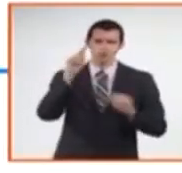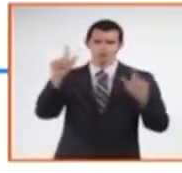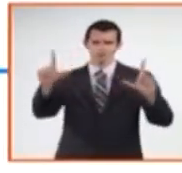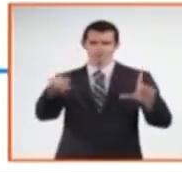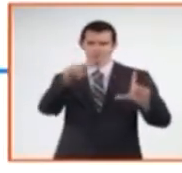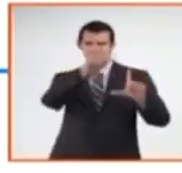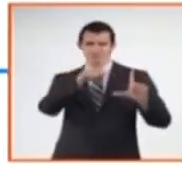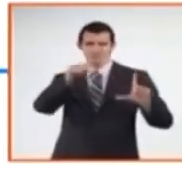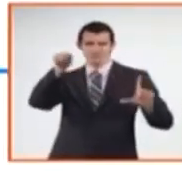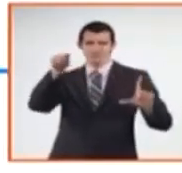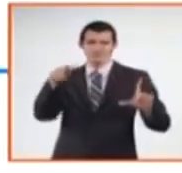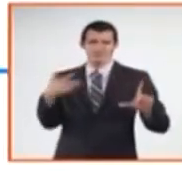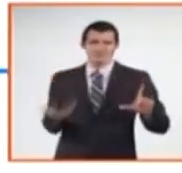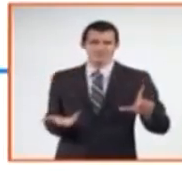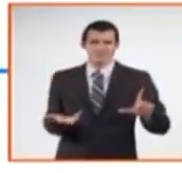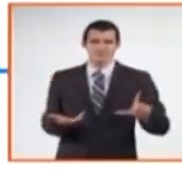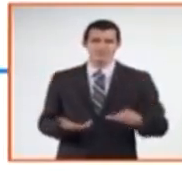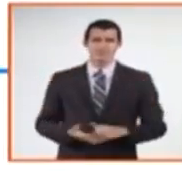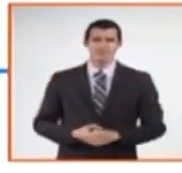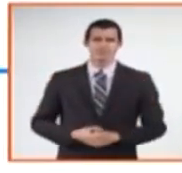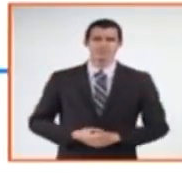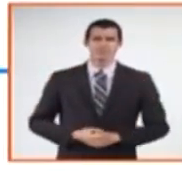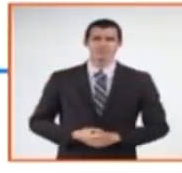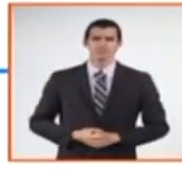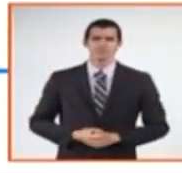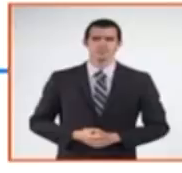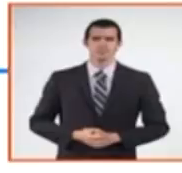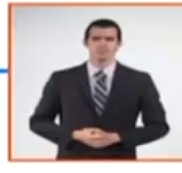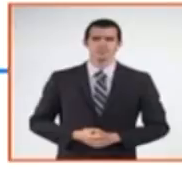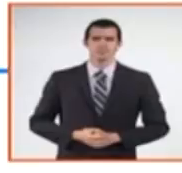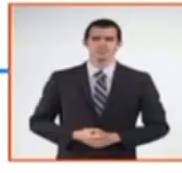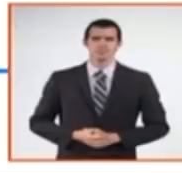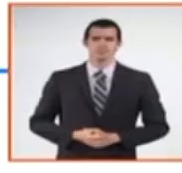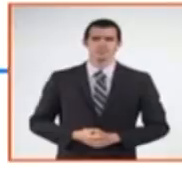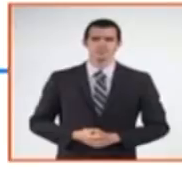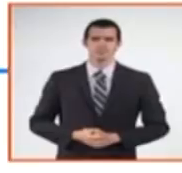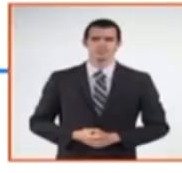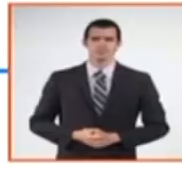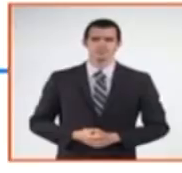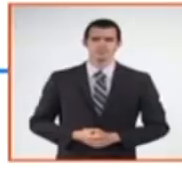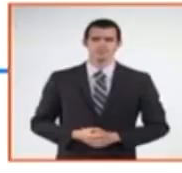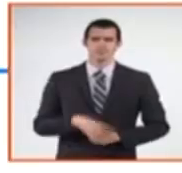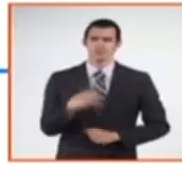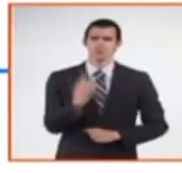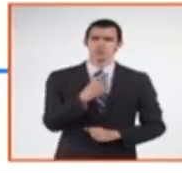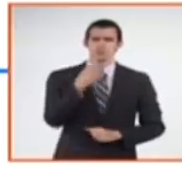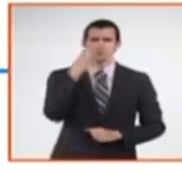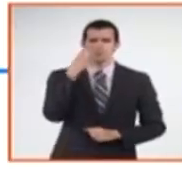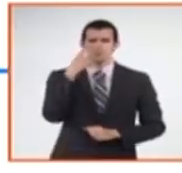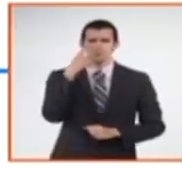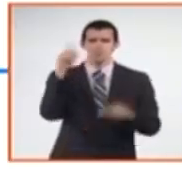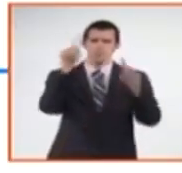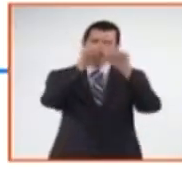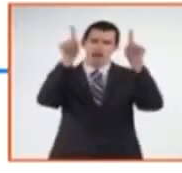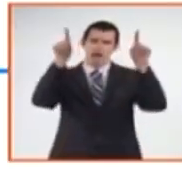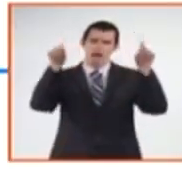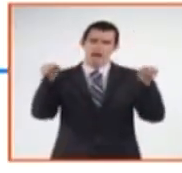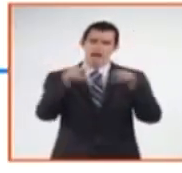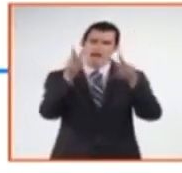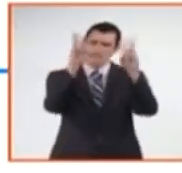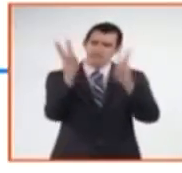hagamos en un sitio internacional nuestro mundo en el que